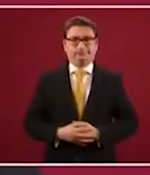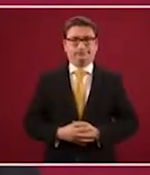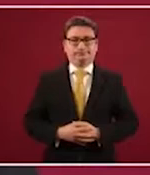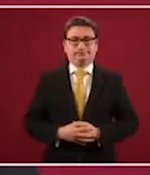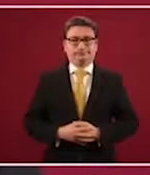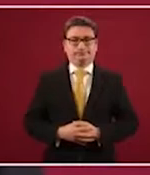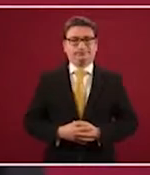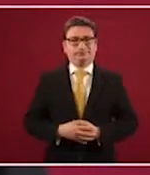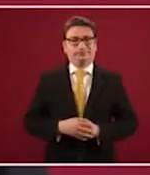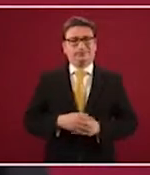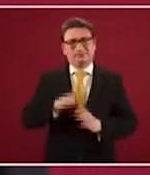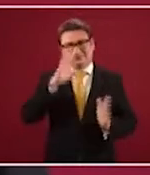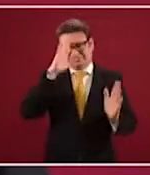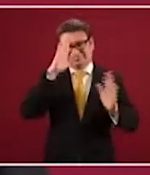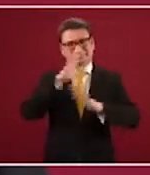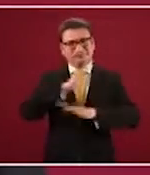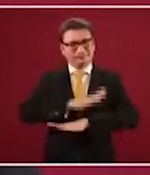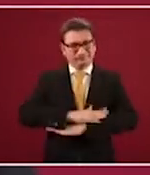y reconciliarnos